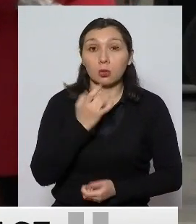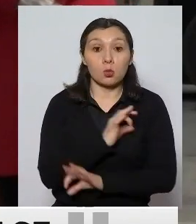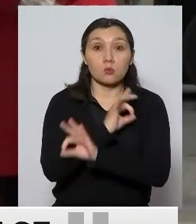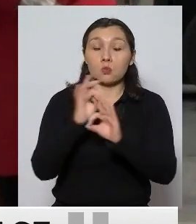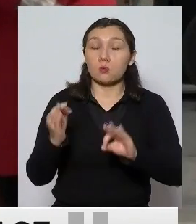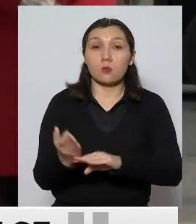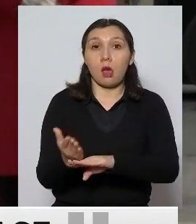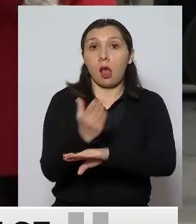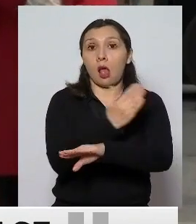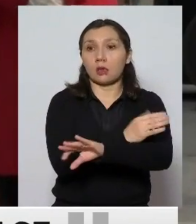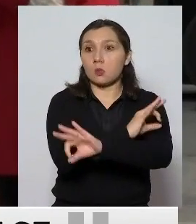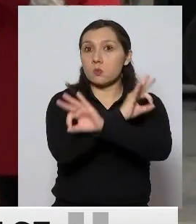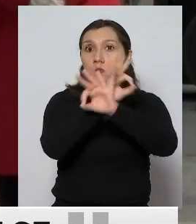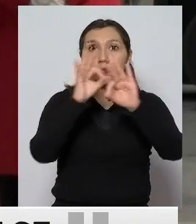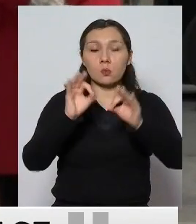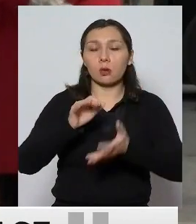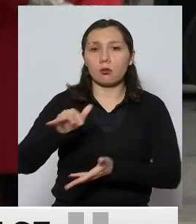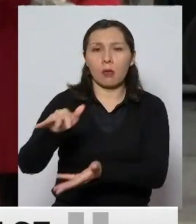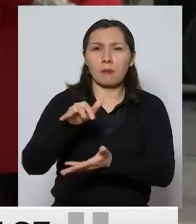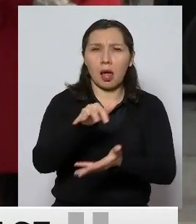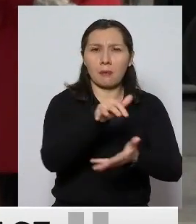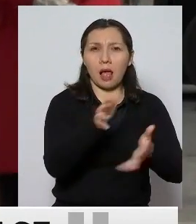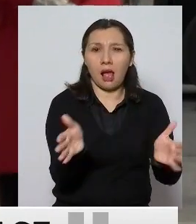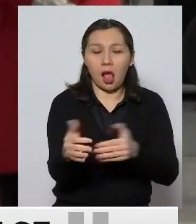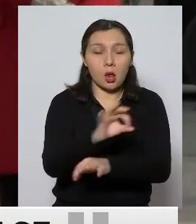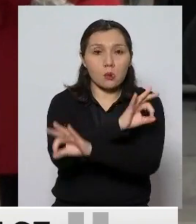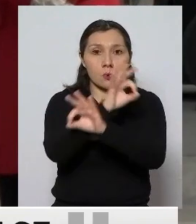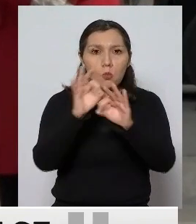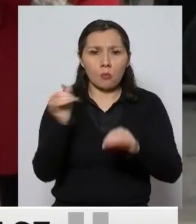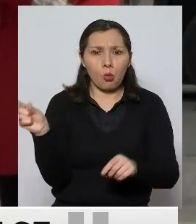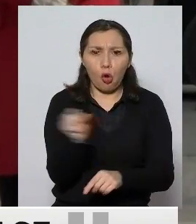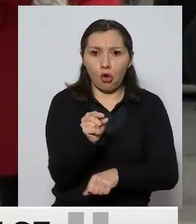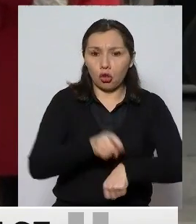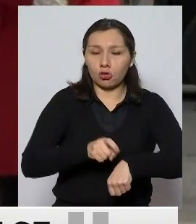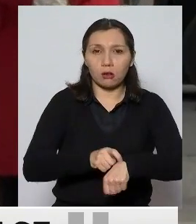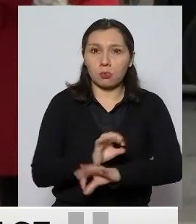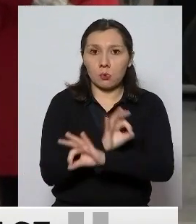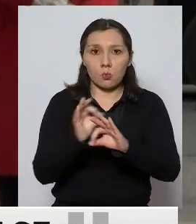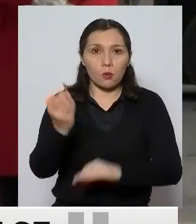nunca antes se habían distribuido 2.5 millones de canastas en tan poco tiempo.